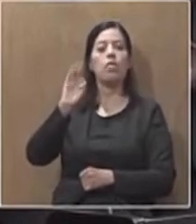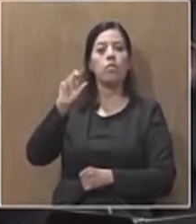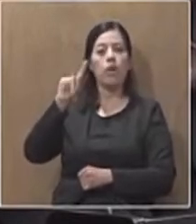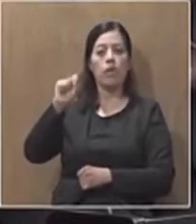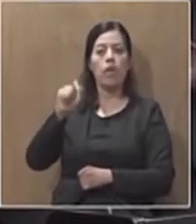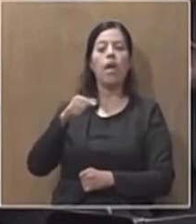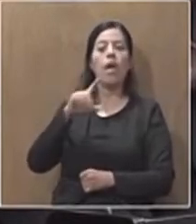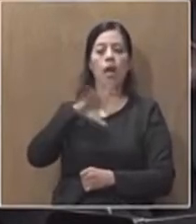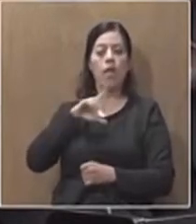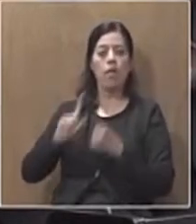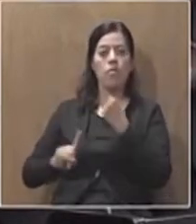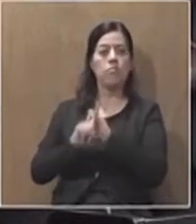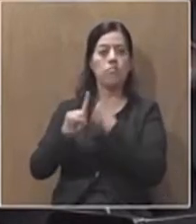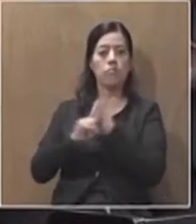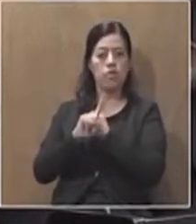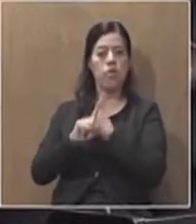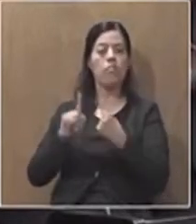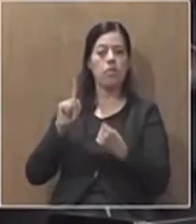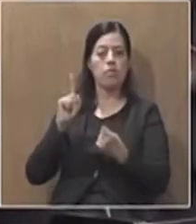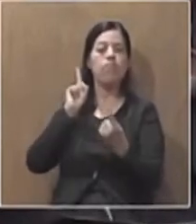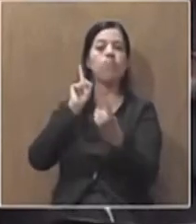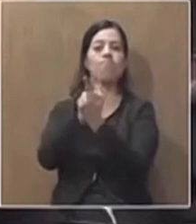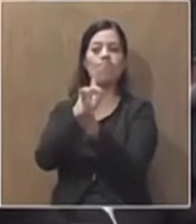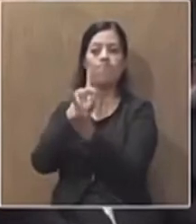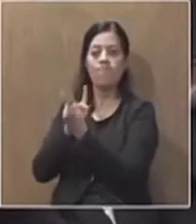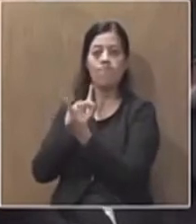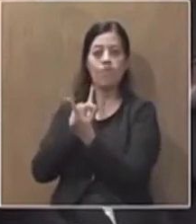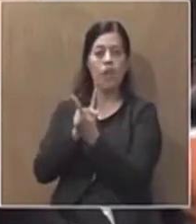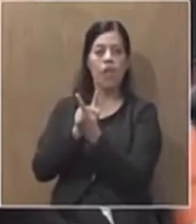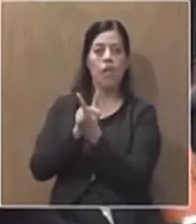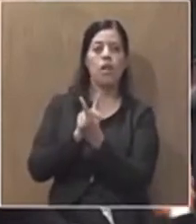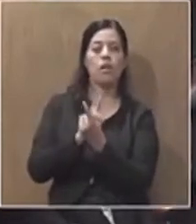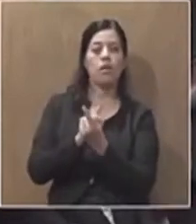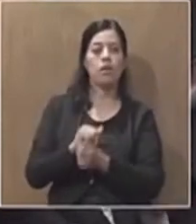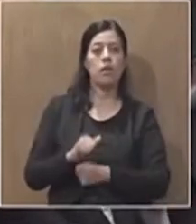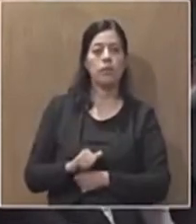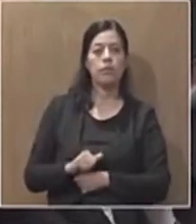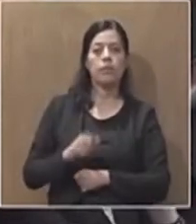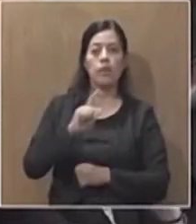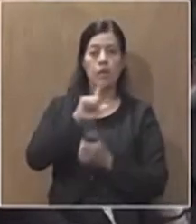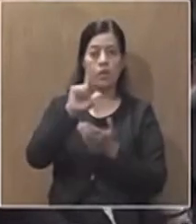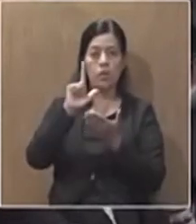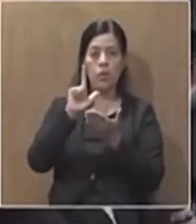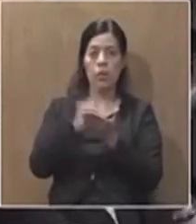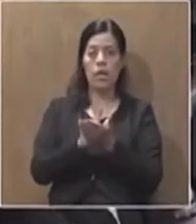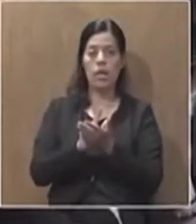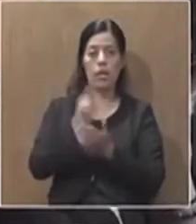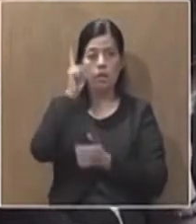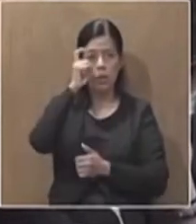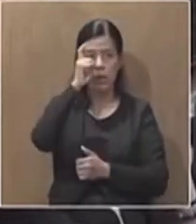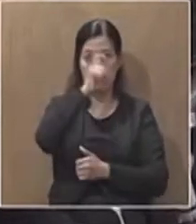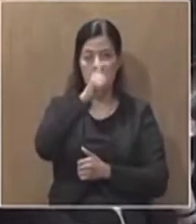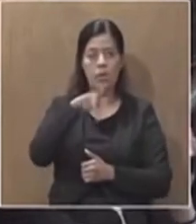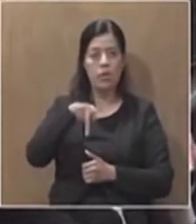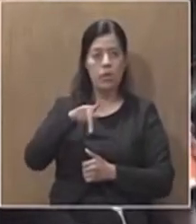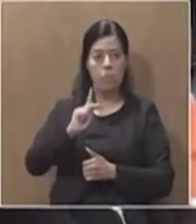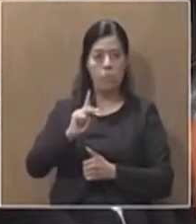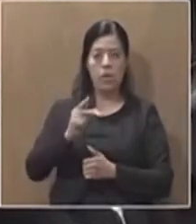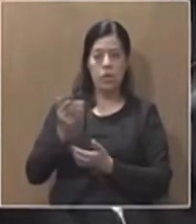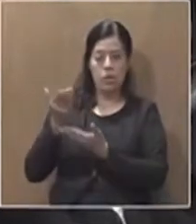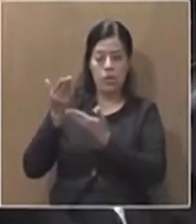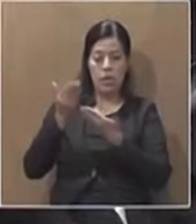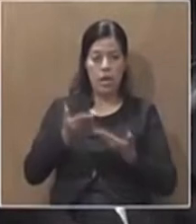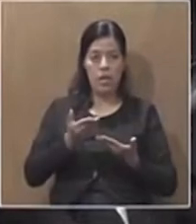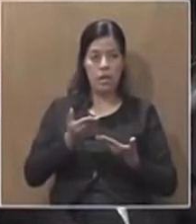Tuvo una confrontación yo le solicitaría presidente que si es posible porque va a ser una legislatura muy polémica pero nadie estamos aquí